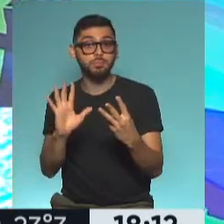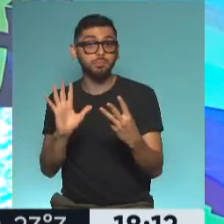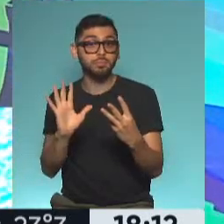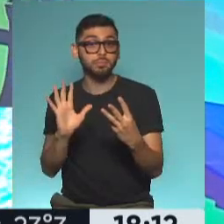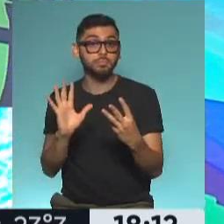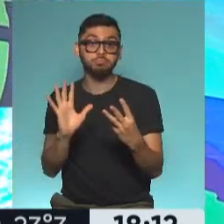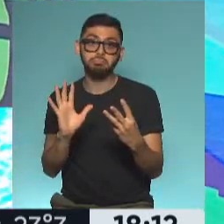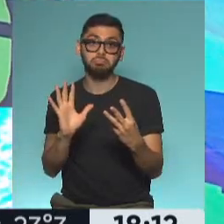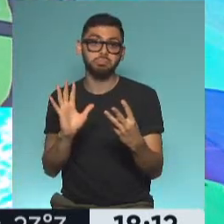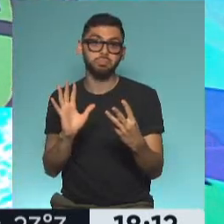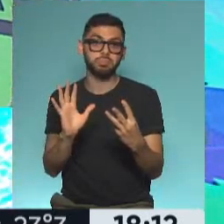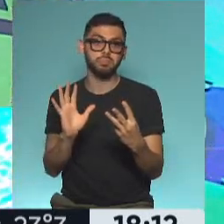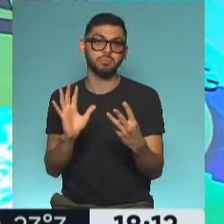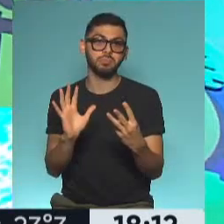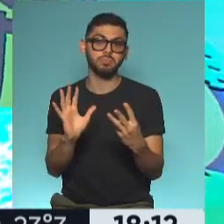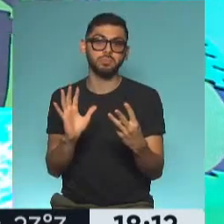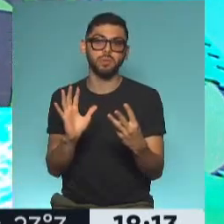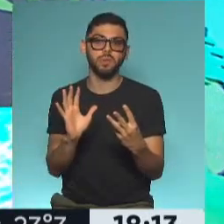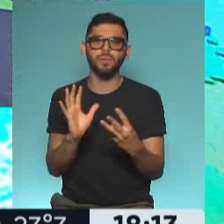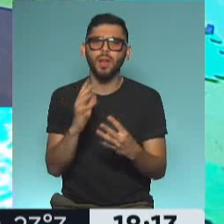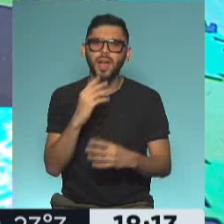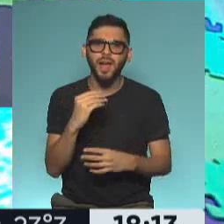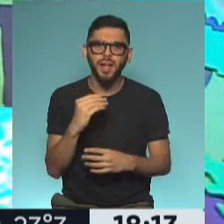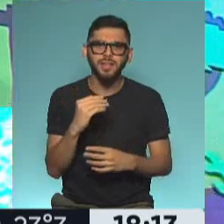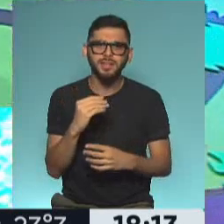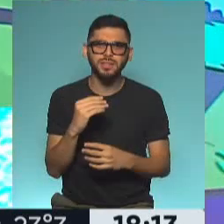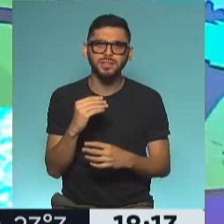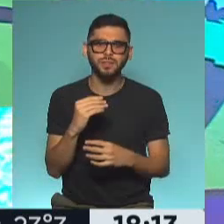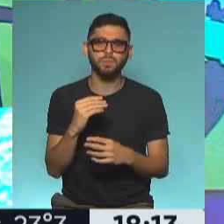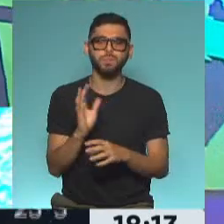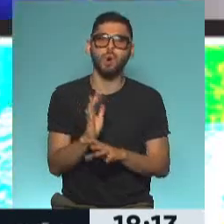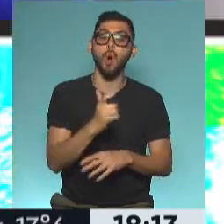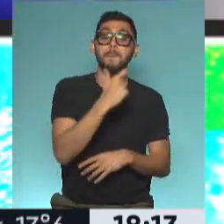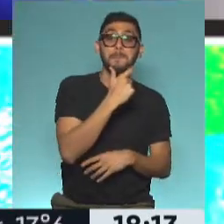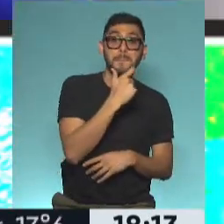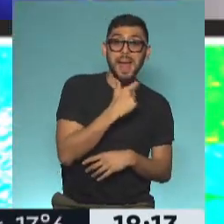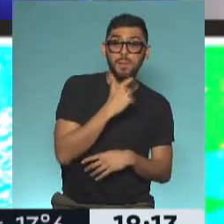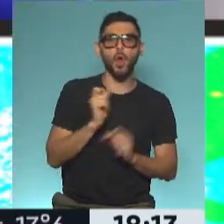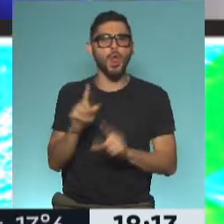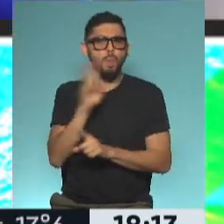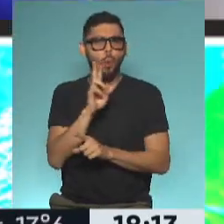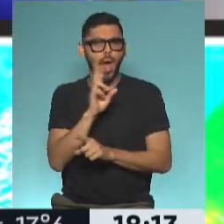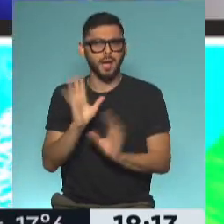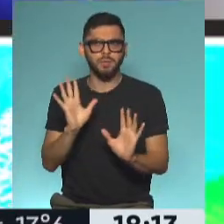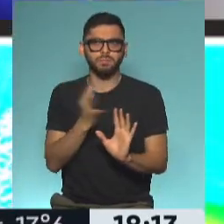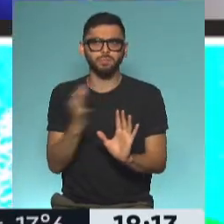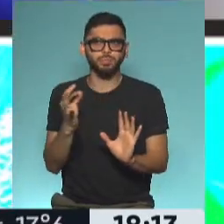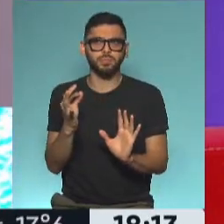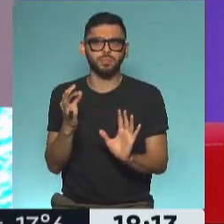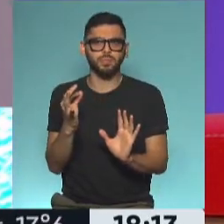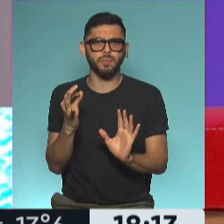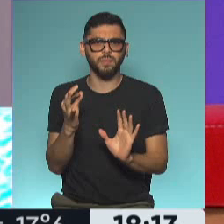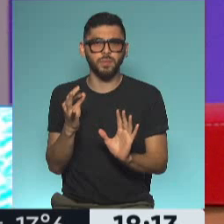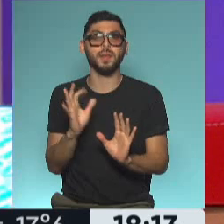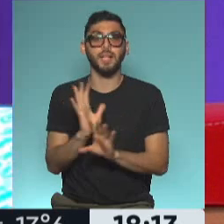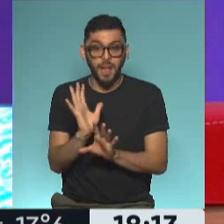digamos. ¿Cómo? ¿Cómo? Es el preservativo femenino. Eso. A ver, Lelu. Sí, también. El preservativo